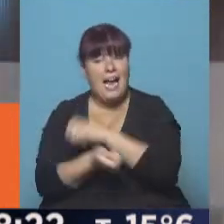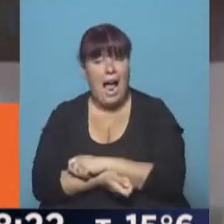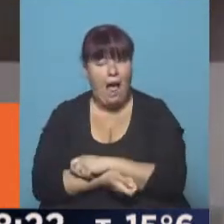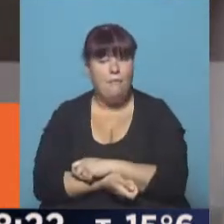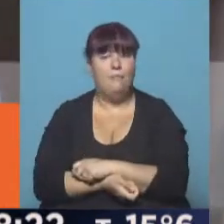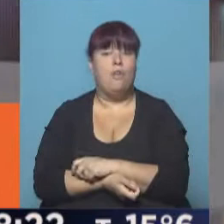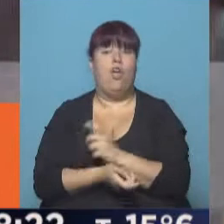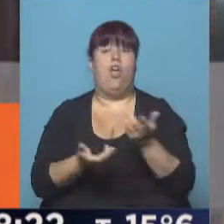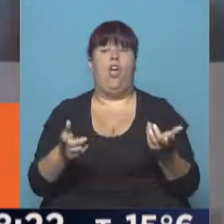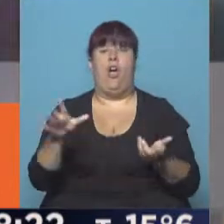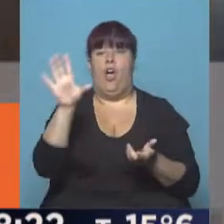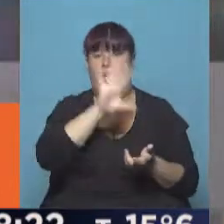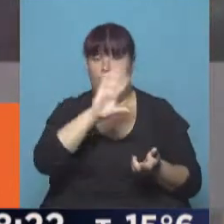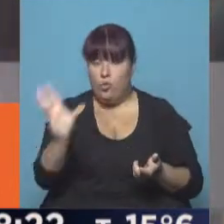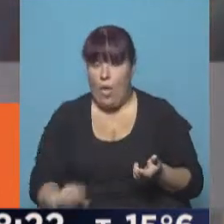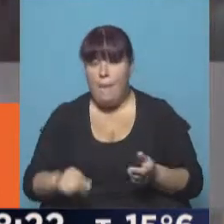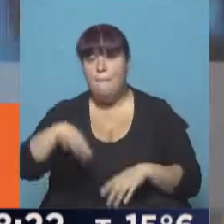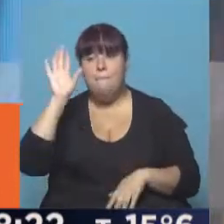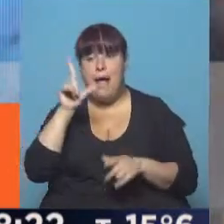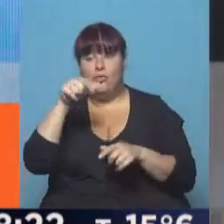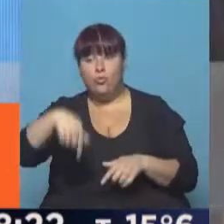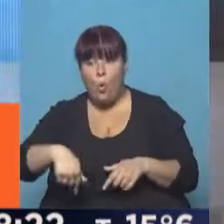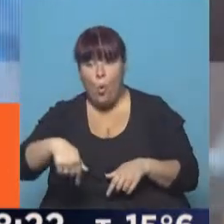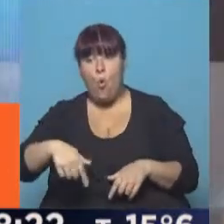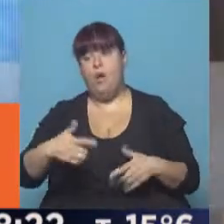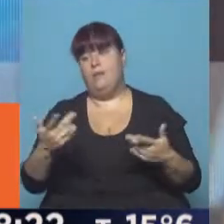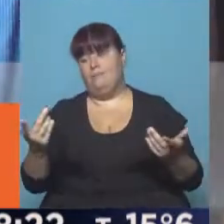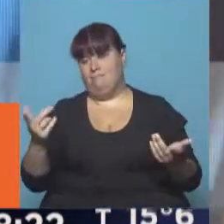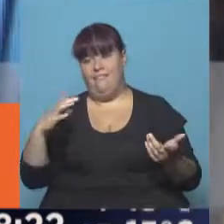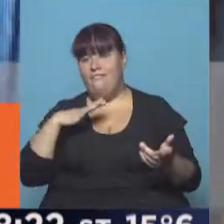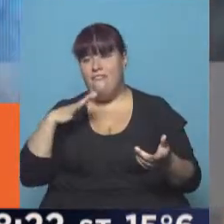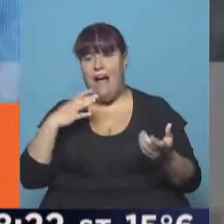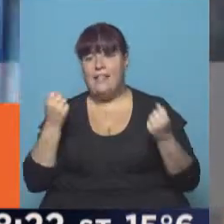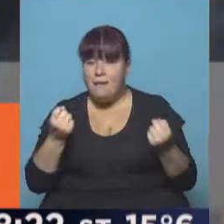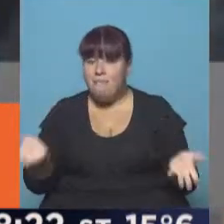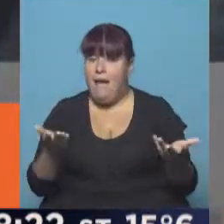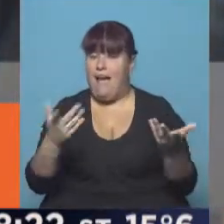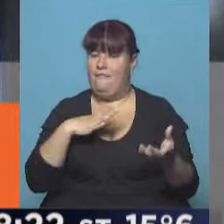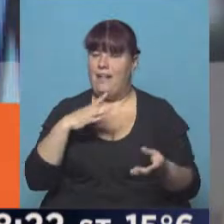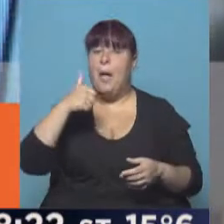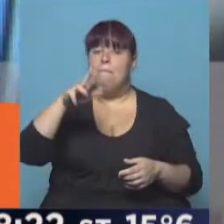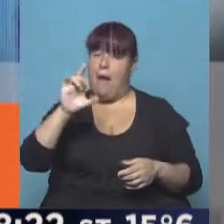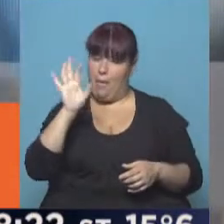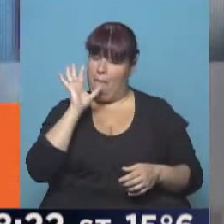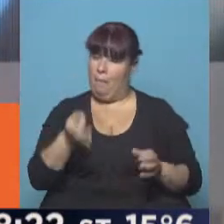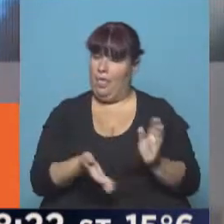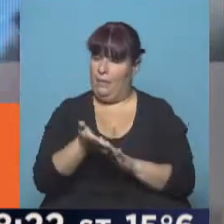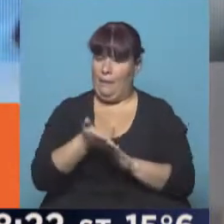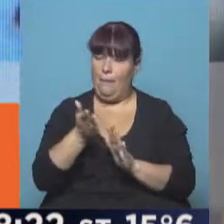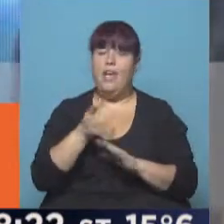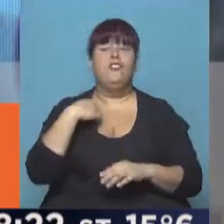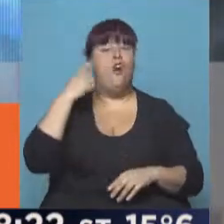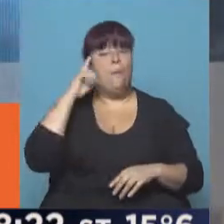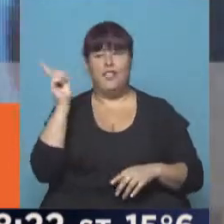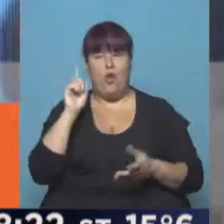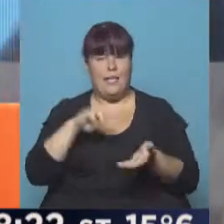tendencia en Sudamérica, sobre todo en el cono sur, no se han puesto las pilas, entre comillas. Maduro se lo veía venir. Yo creo que no